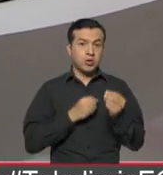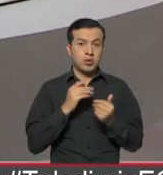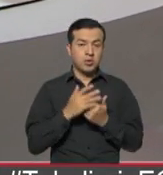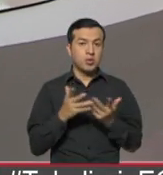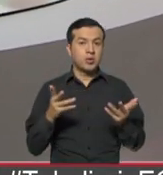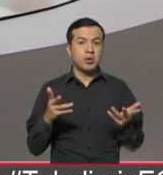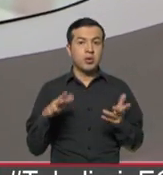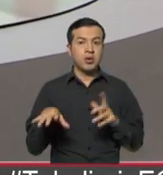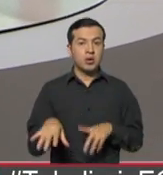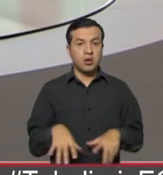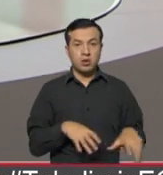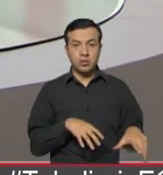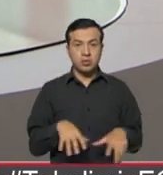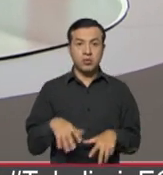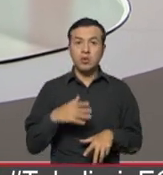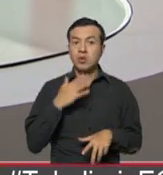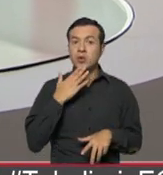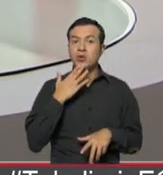no actúen